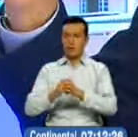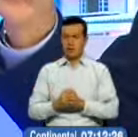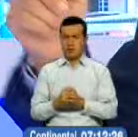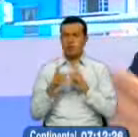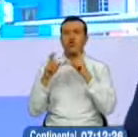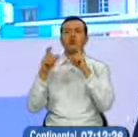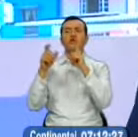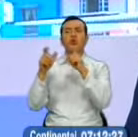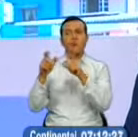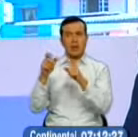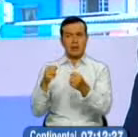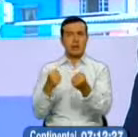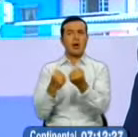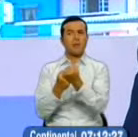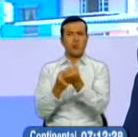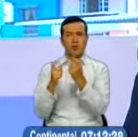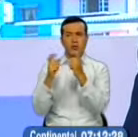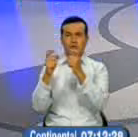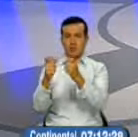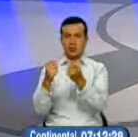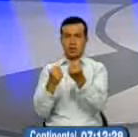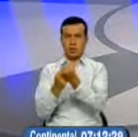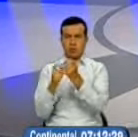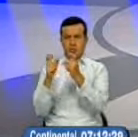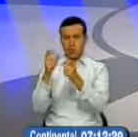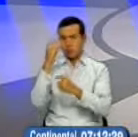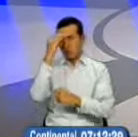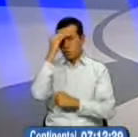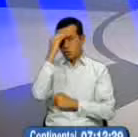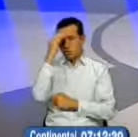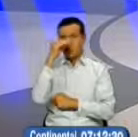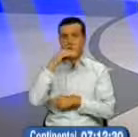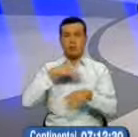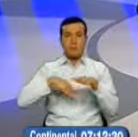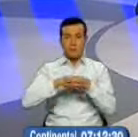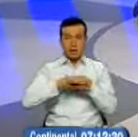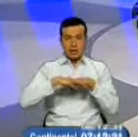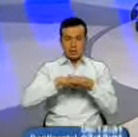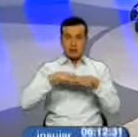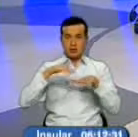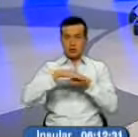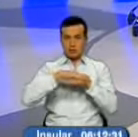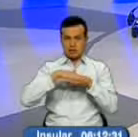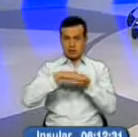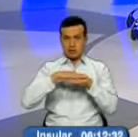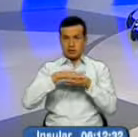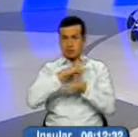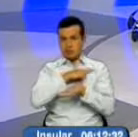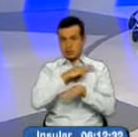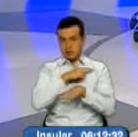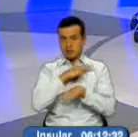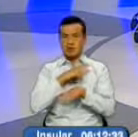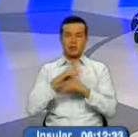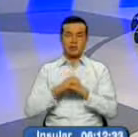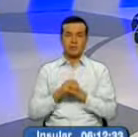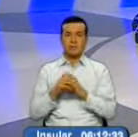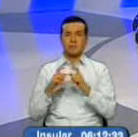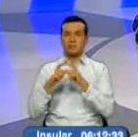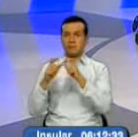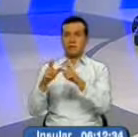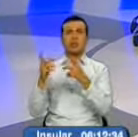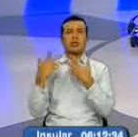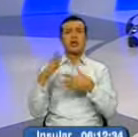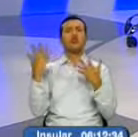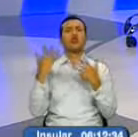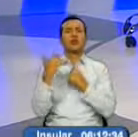subvenciona aparentemente la educación primaria básica y la educación superior, que se lo empezó a aplicar